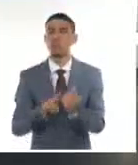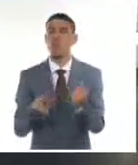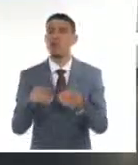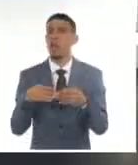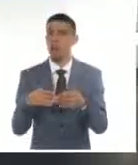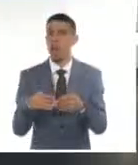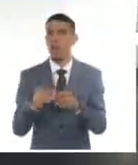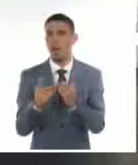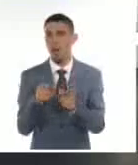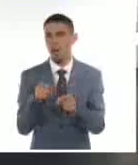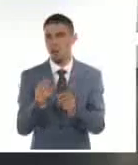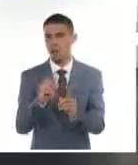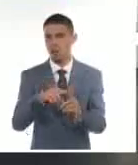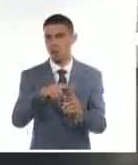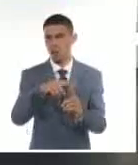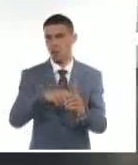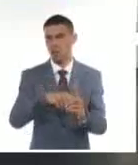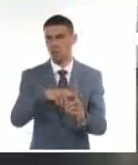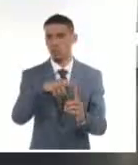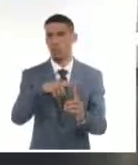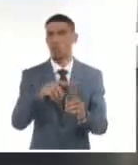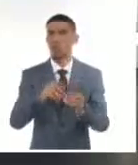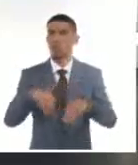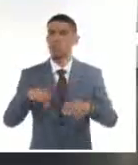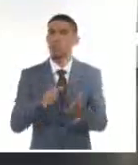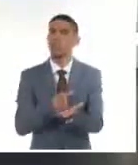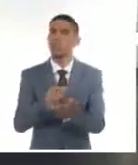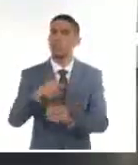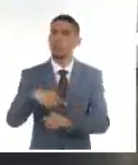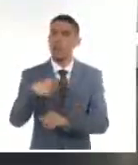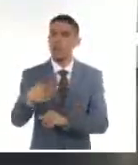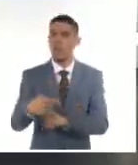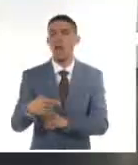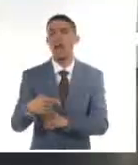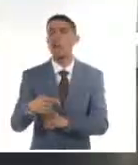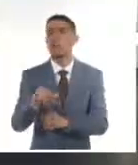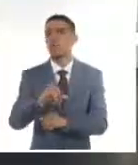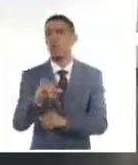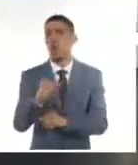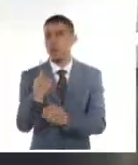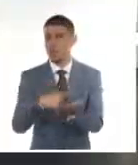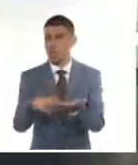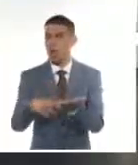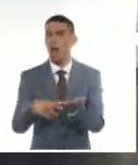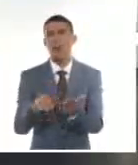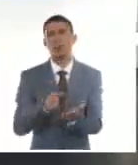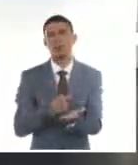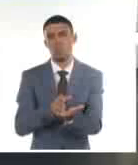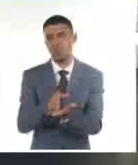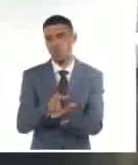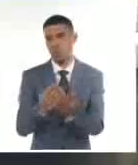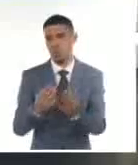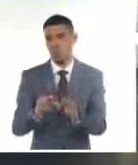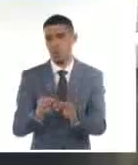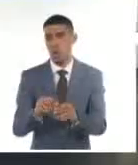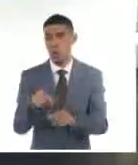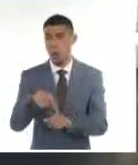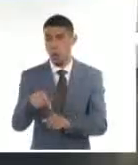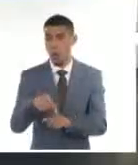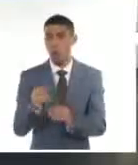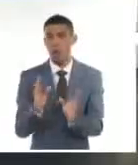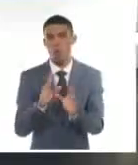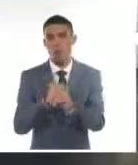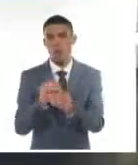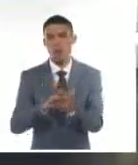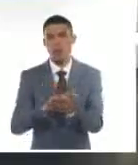condiciones que le adelanto que van a continuar no solo para mañana sino para lo que nos resta de esta semana porque al menos por el momento no tenemos a la vista